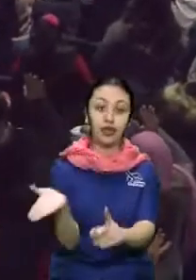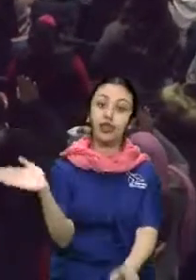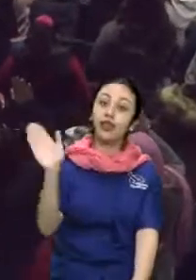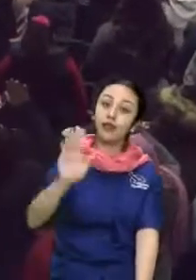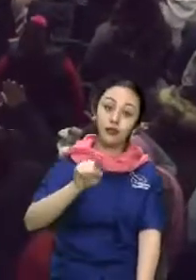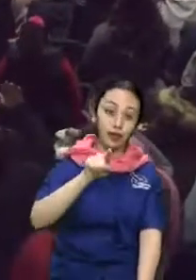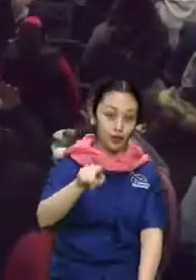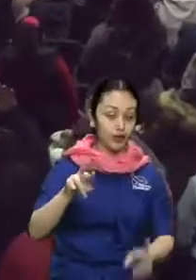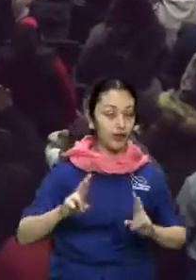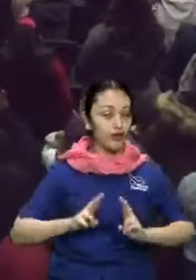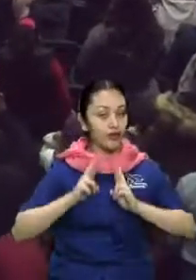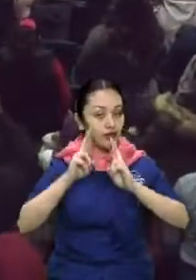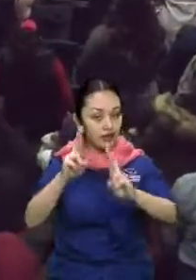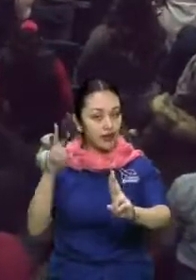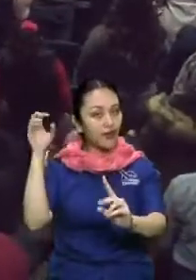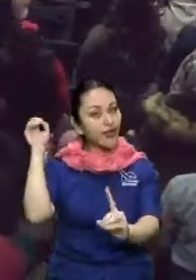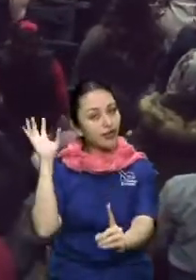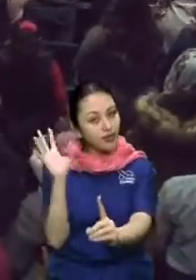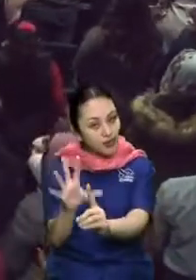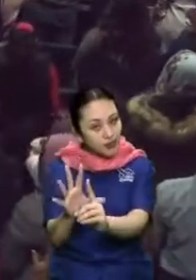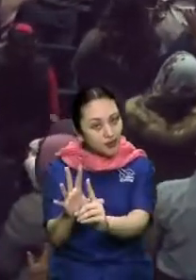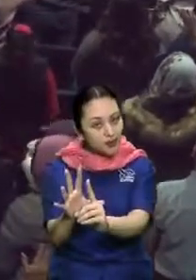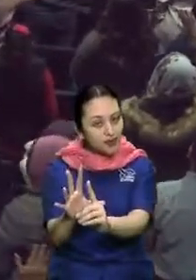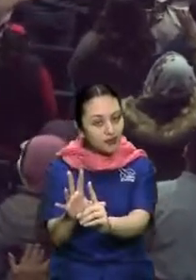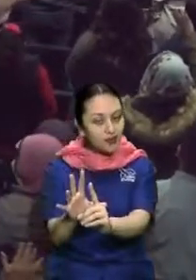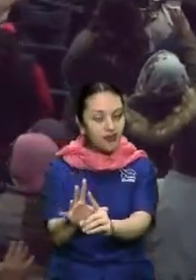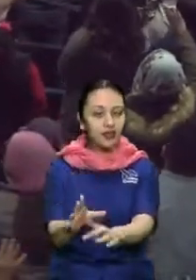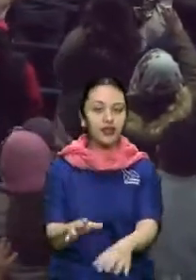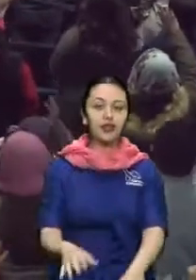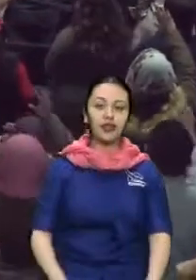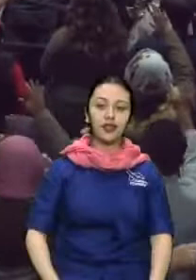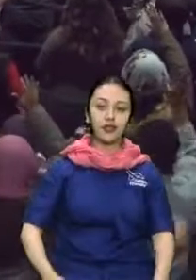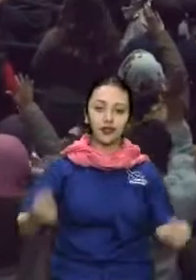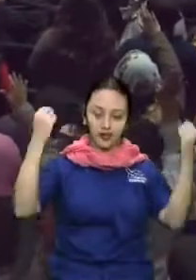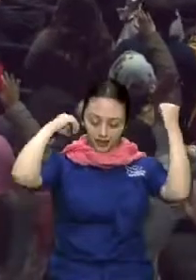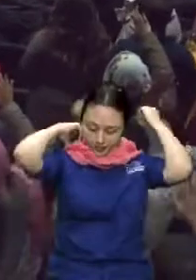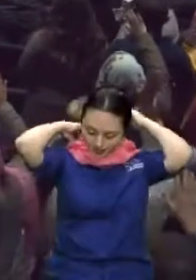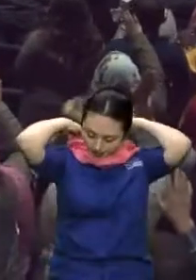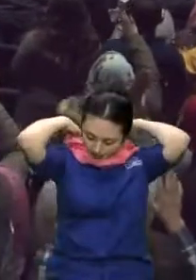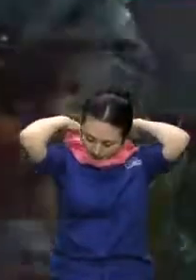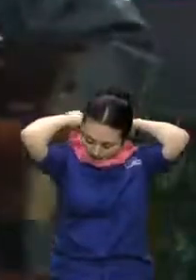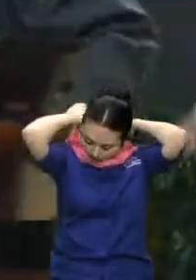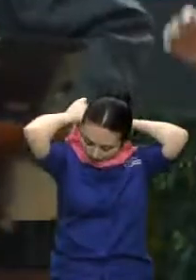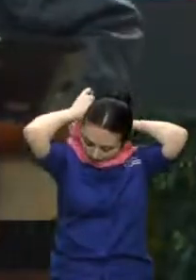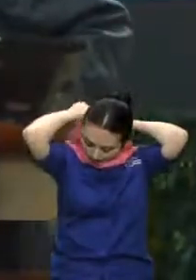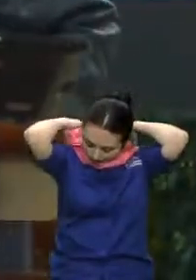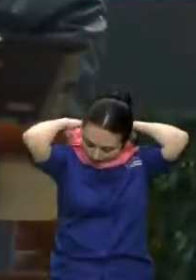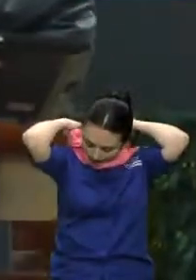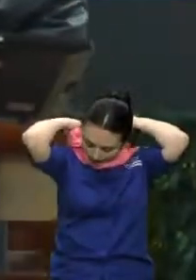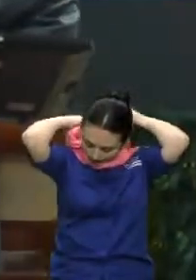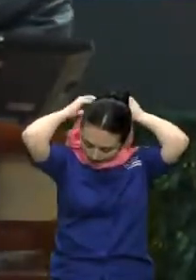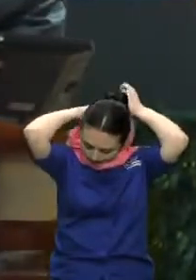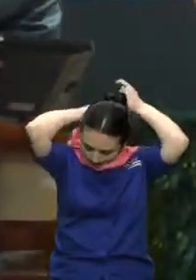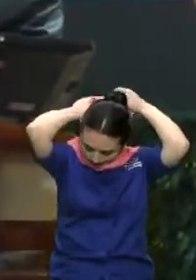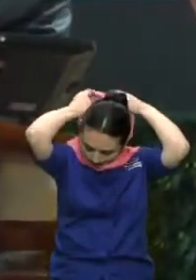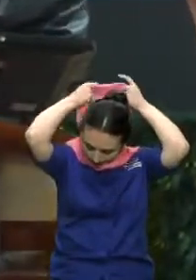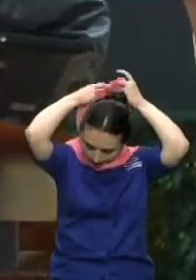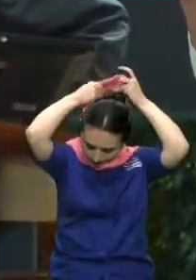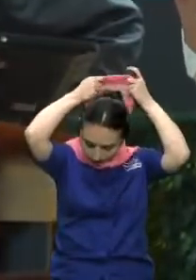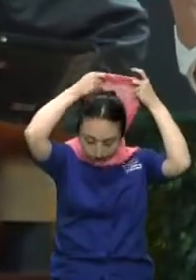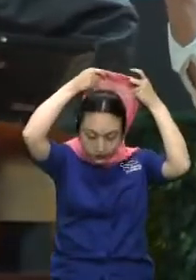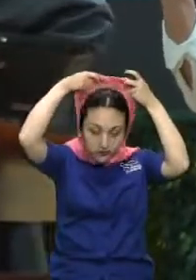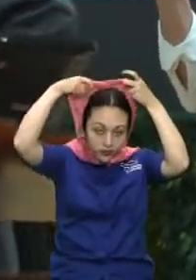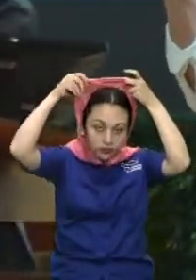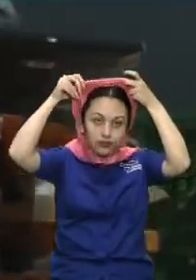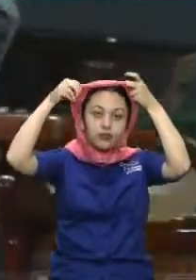bendición, porque la Biblia dice: bendiciendo te bendeciré. Entonces ayúdeme a bendecir primero. Padre, en el nombre de Jesús,